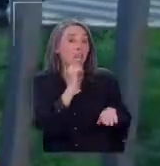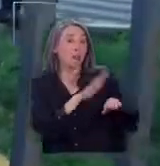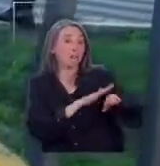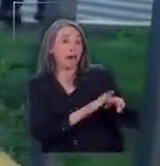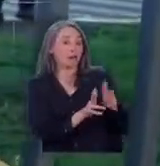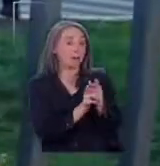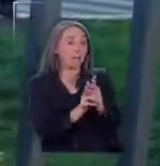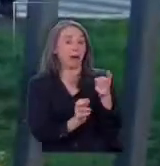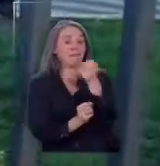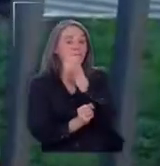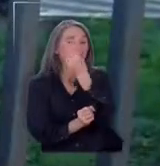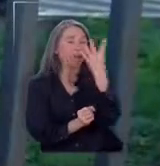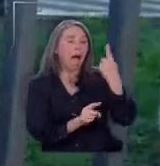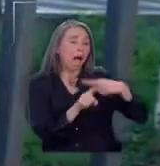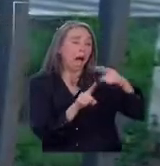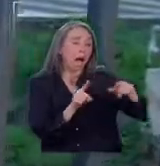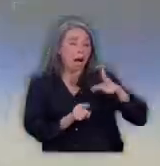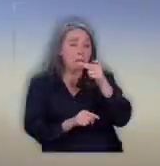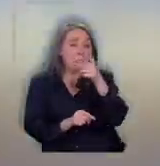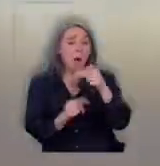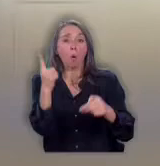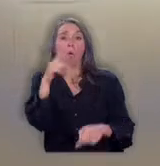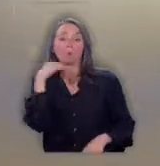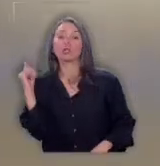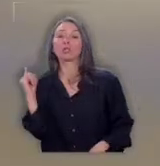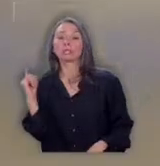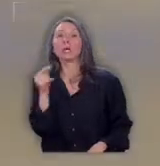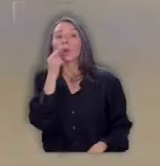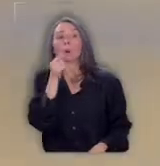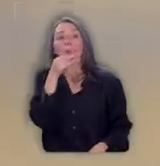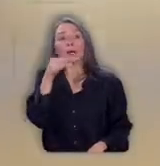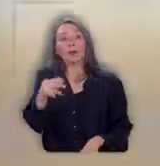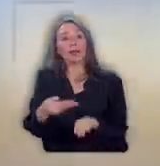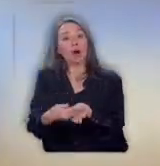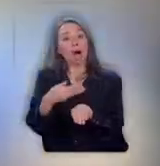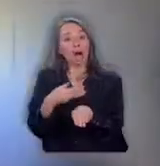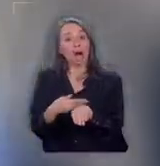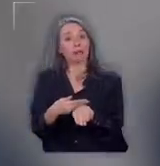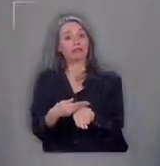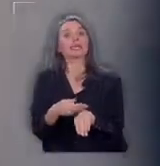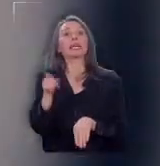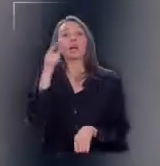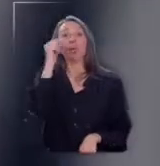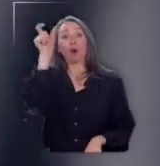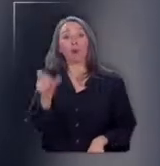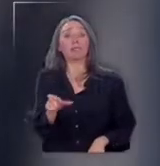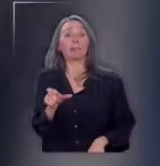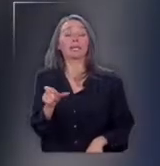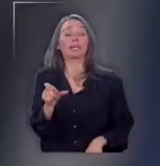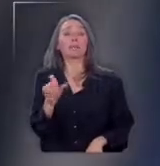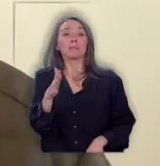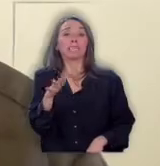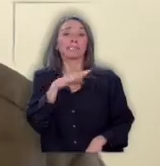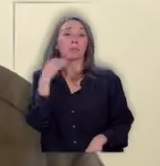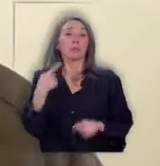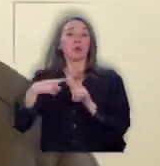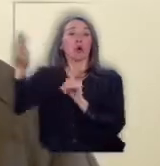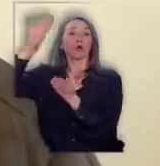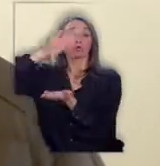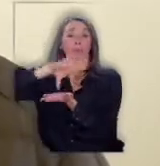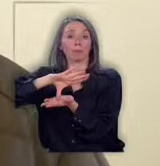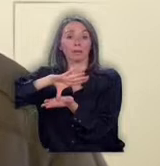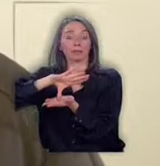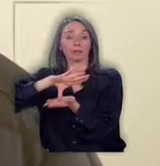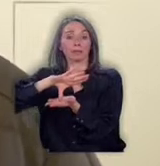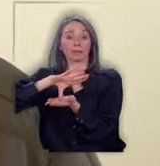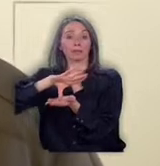persona fallecida Sí en el Solo lo que le puedo adelantar y le puedo asegurar es que es de nacionalidad extranjera ya